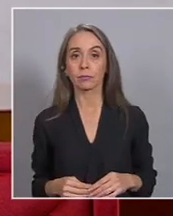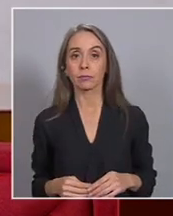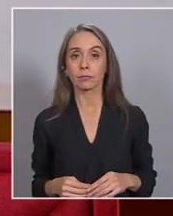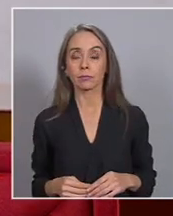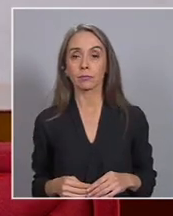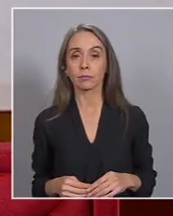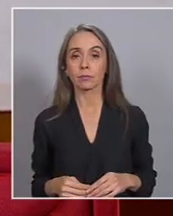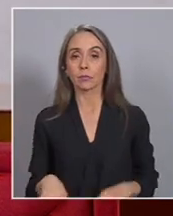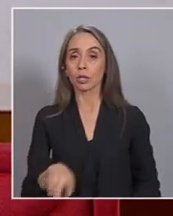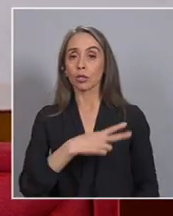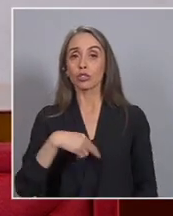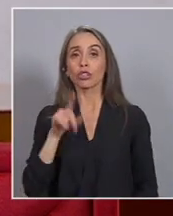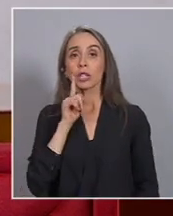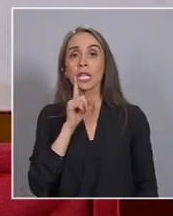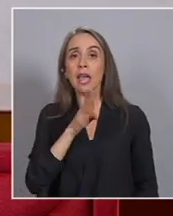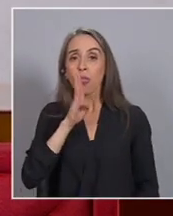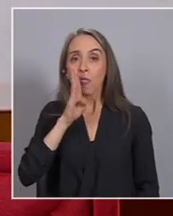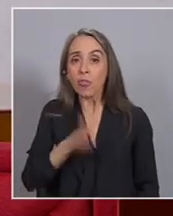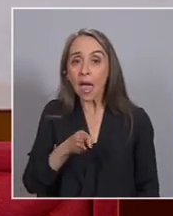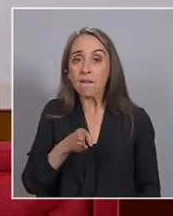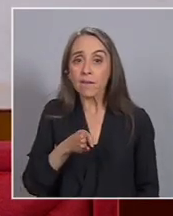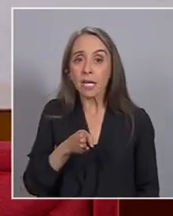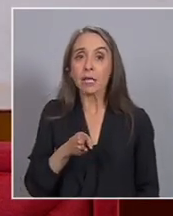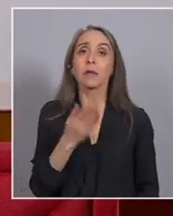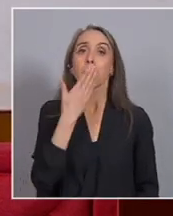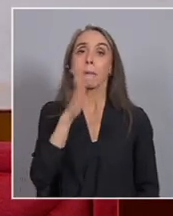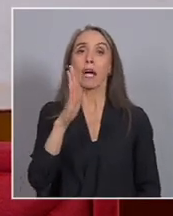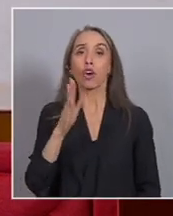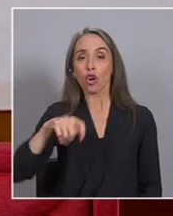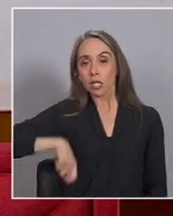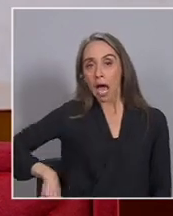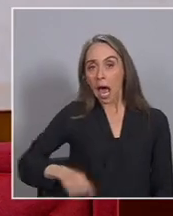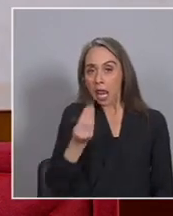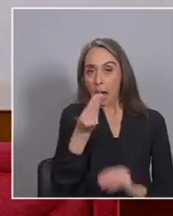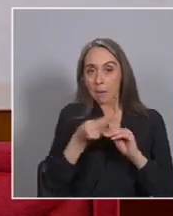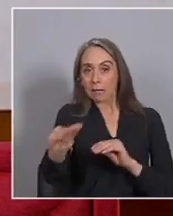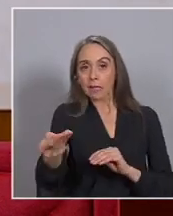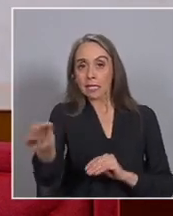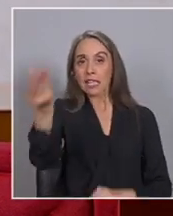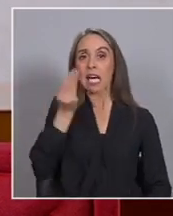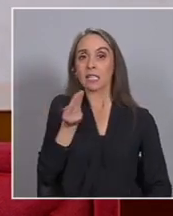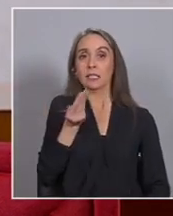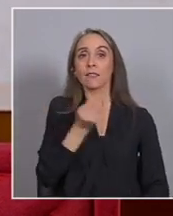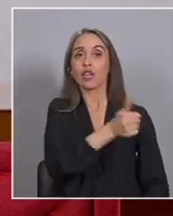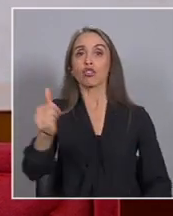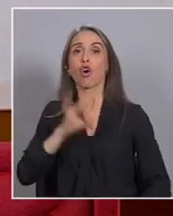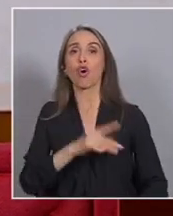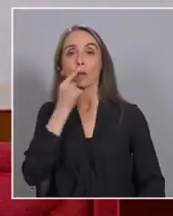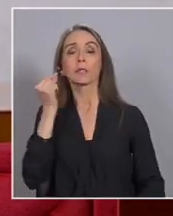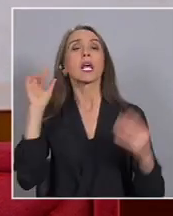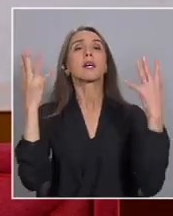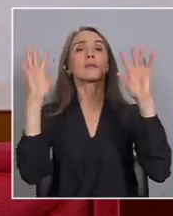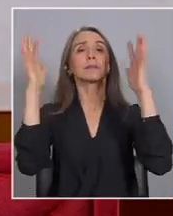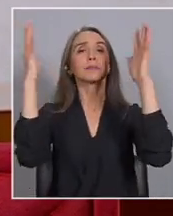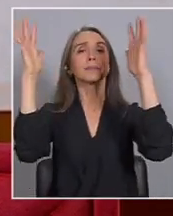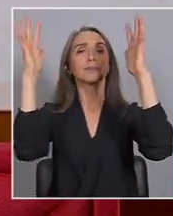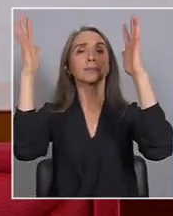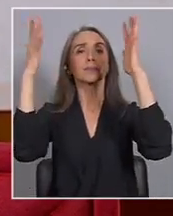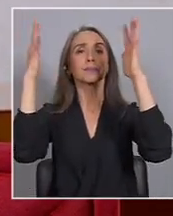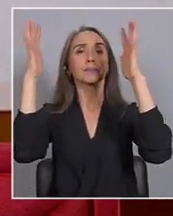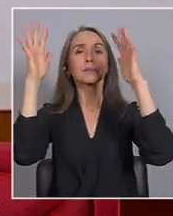Tenemos el deber de mejorar las jubilaciones de todos los chilenos y chilenas. Hoy,